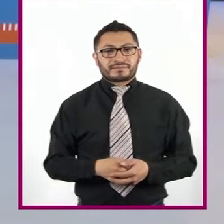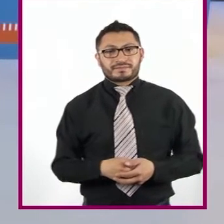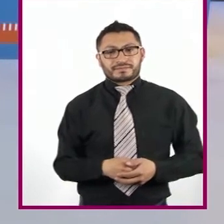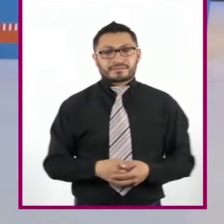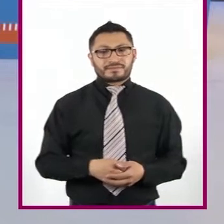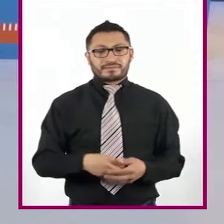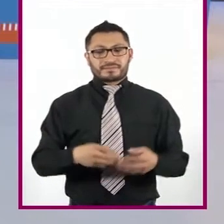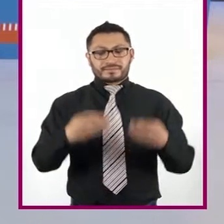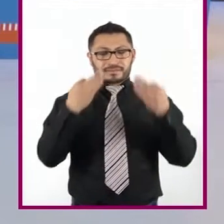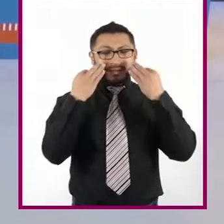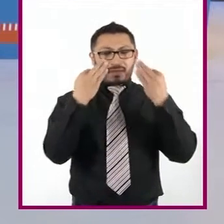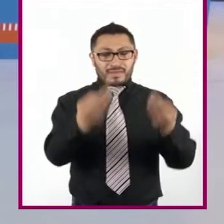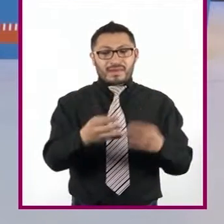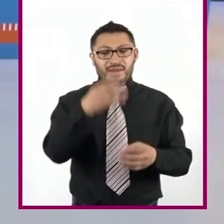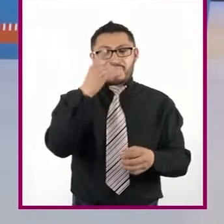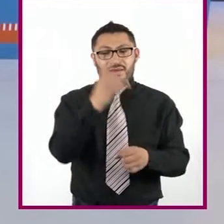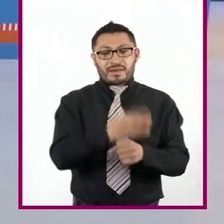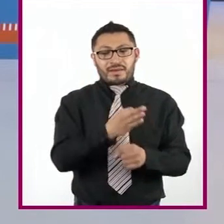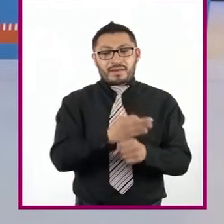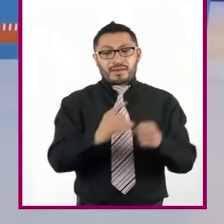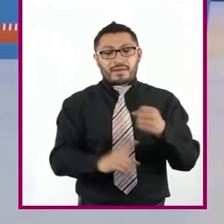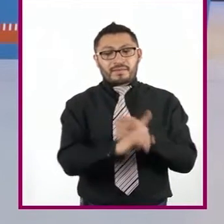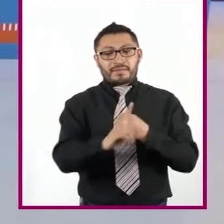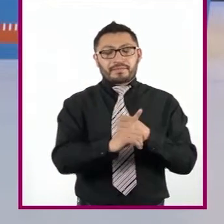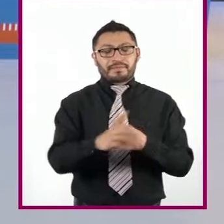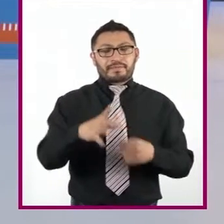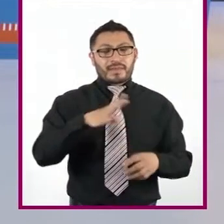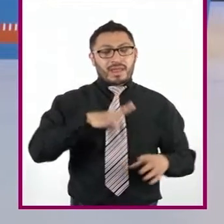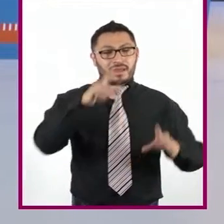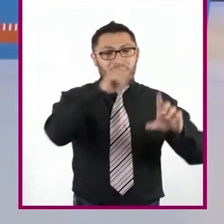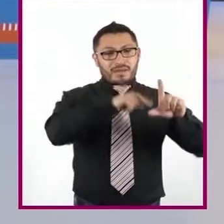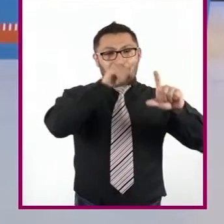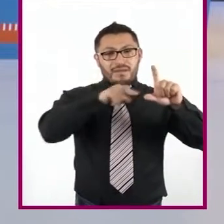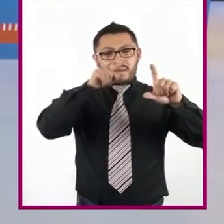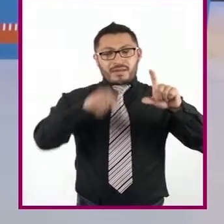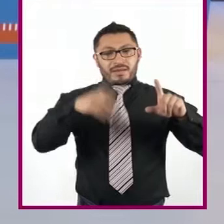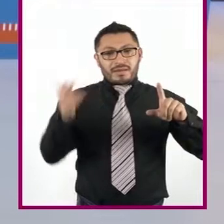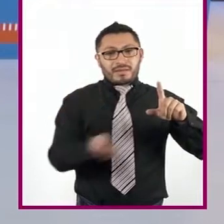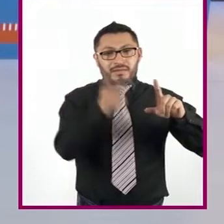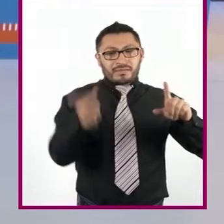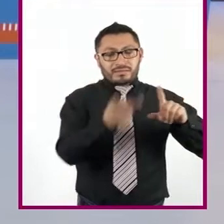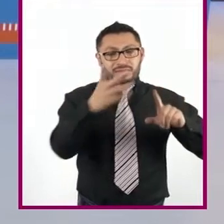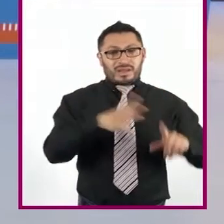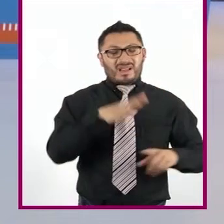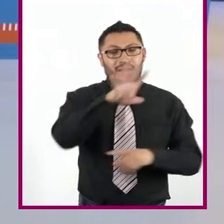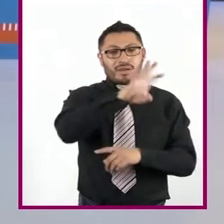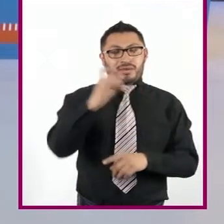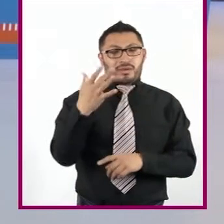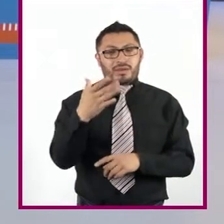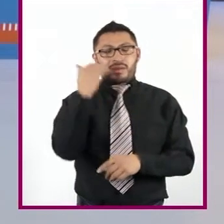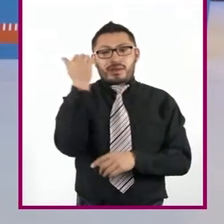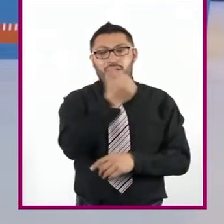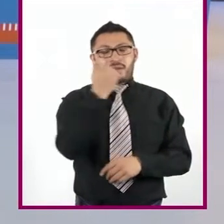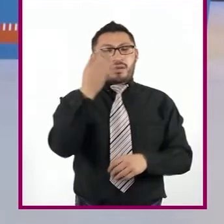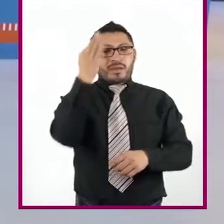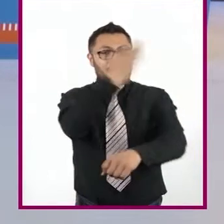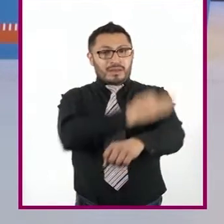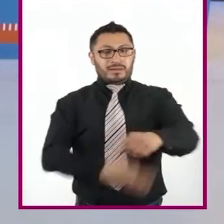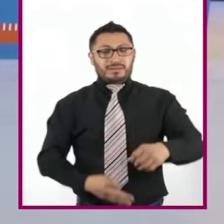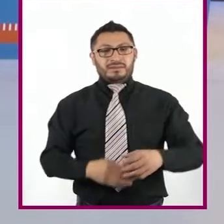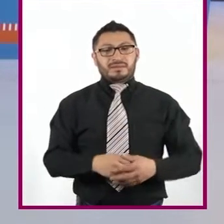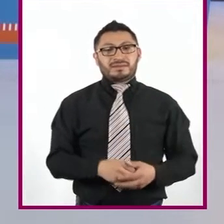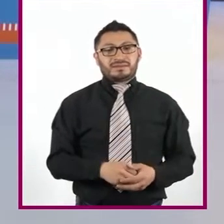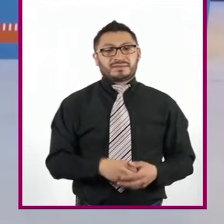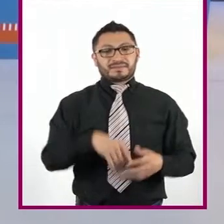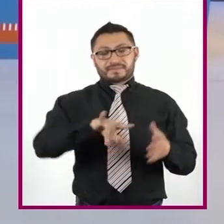Como pudimos escuchar en el problema anterior, la encuesta se ha realizado a 450 alumnos del turno vespertino.